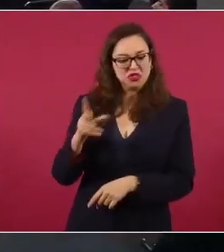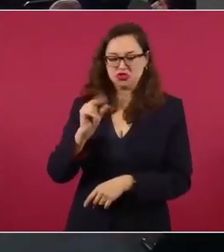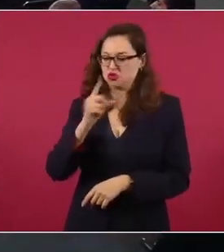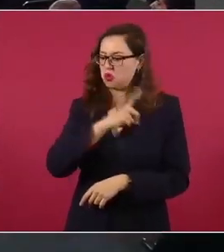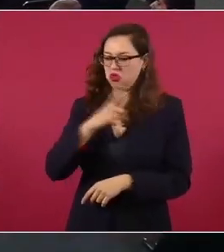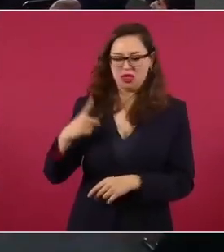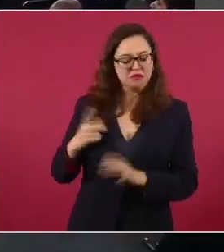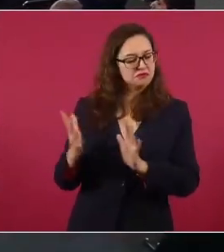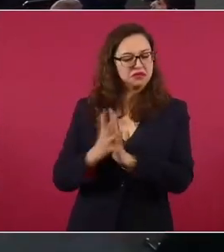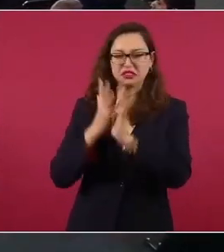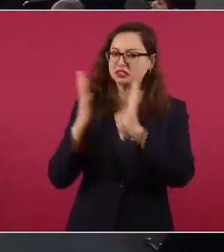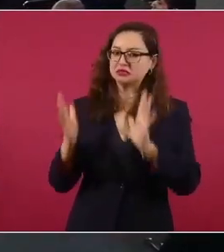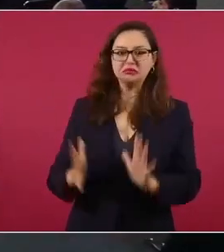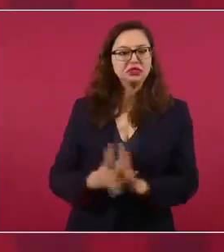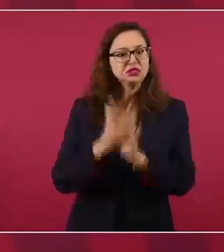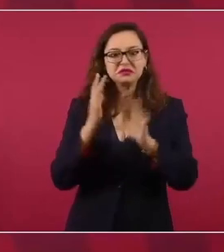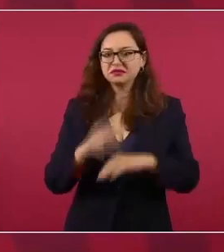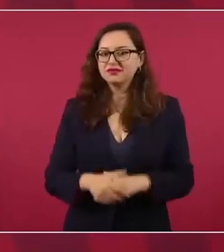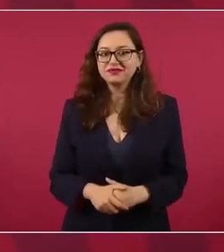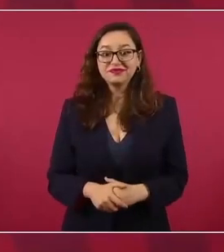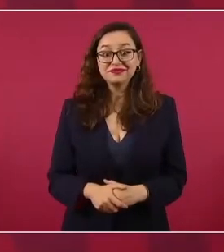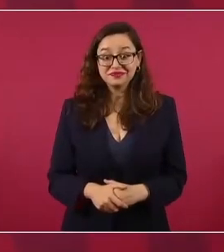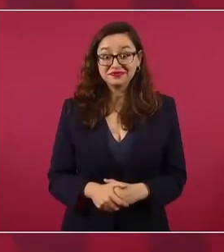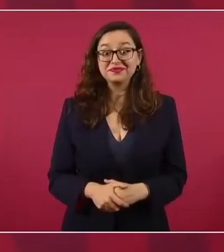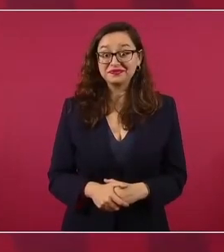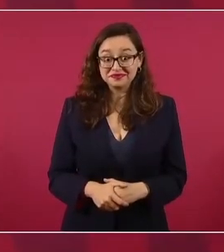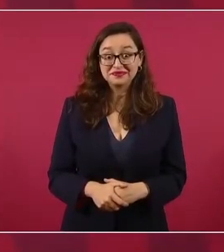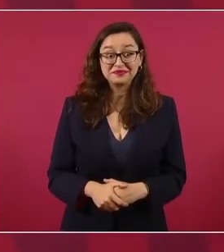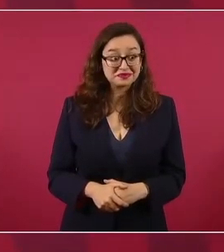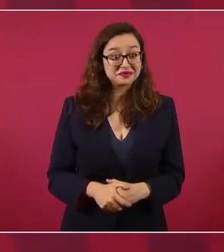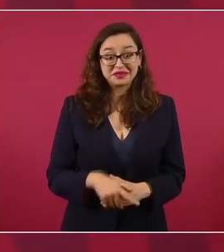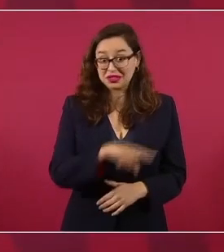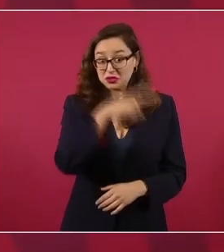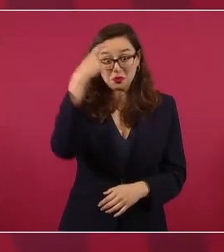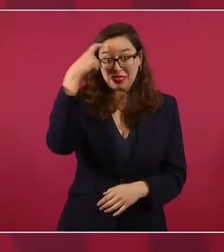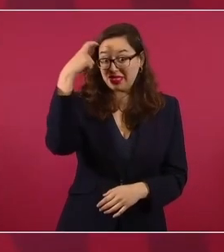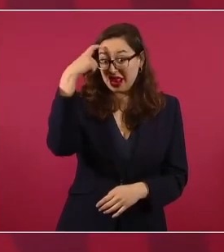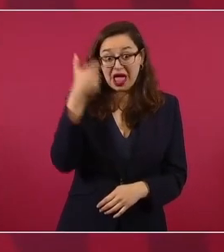Justo Sierra se oponía